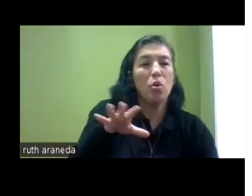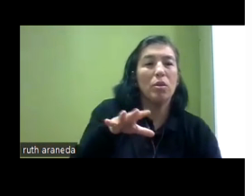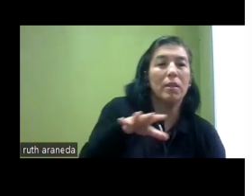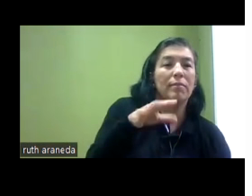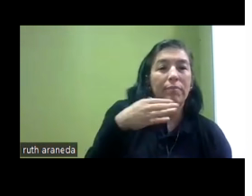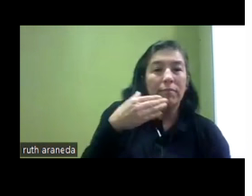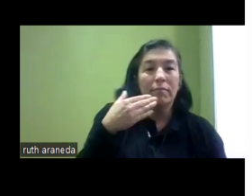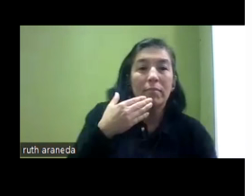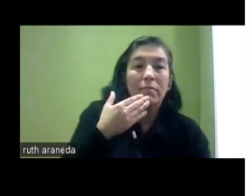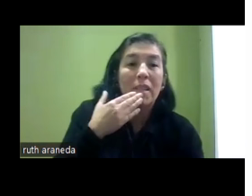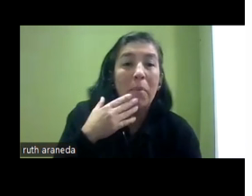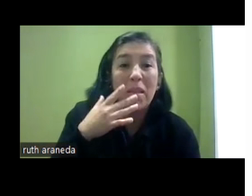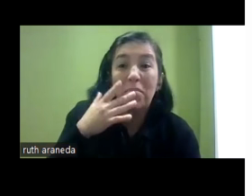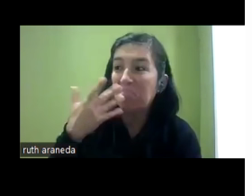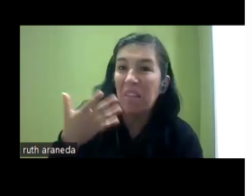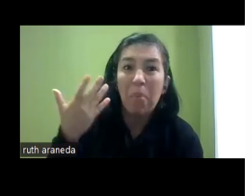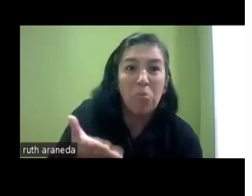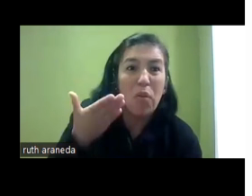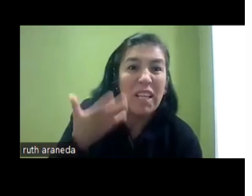también del entorno.